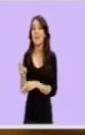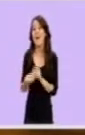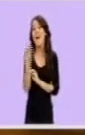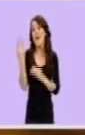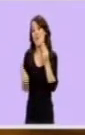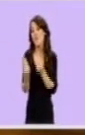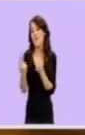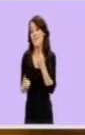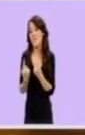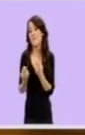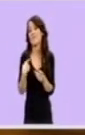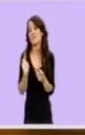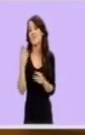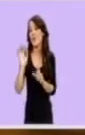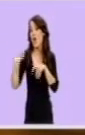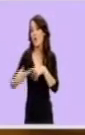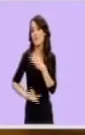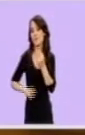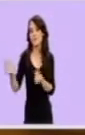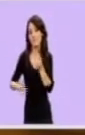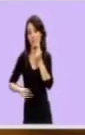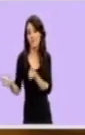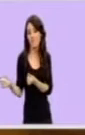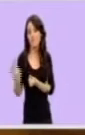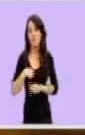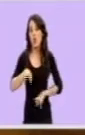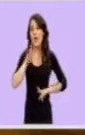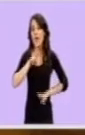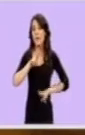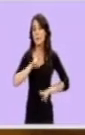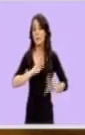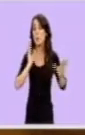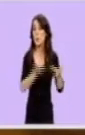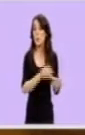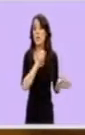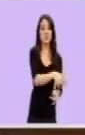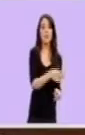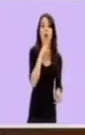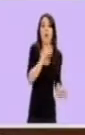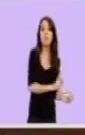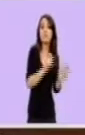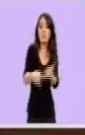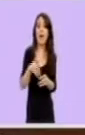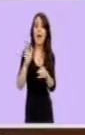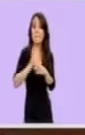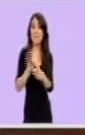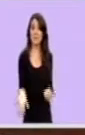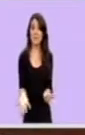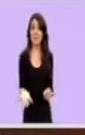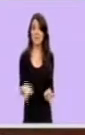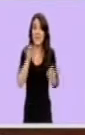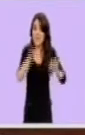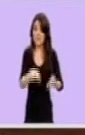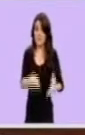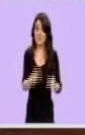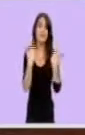Y yo espero que el Partido Socialista no darle motivos al Partido Socialista. Aunque en el debate